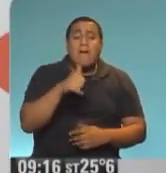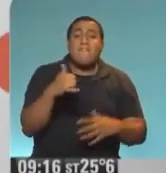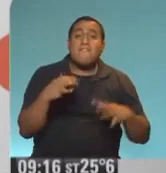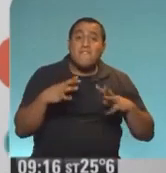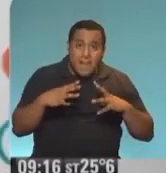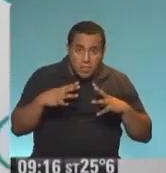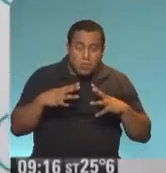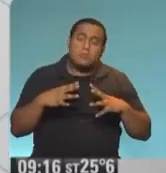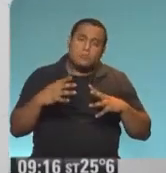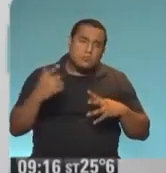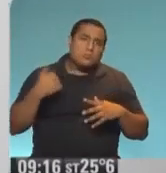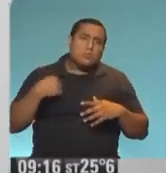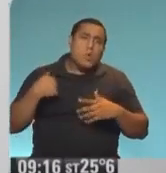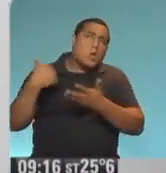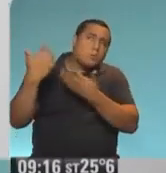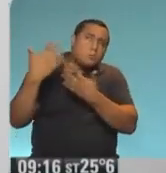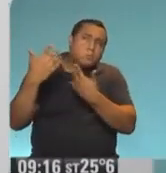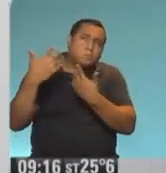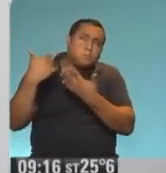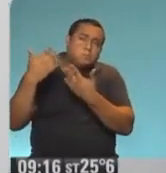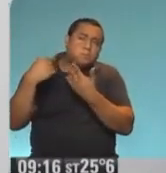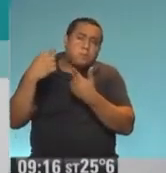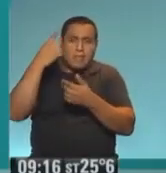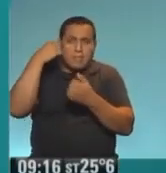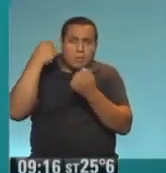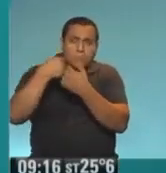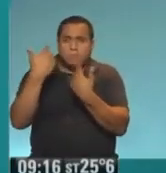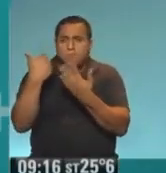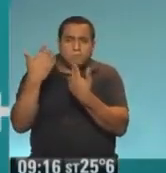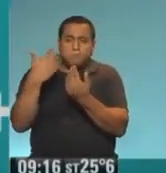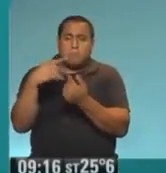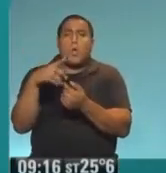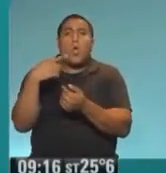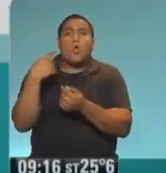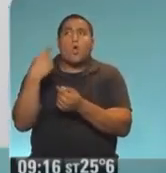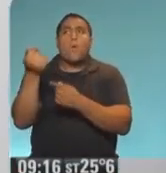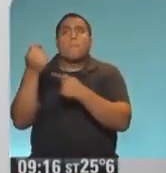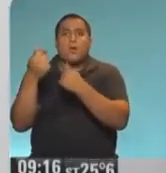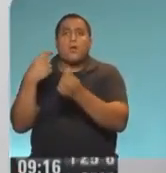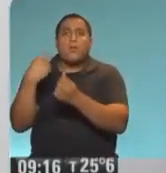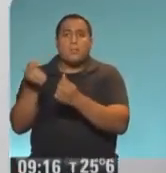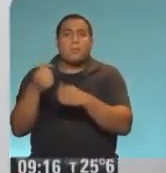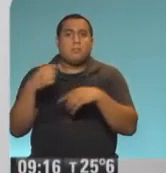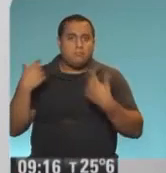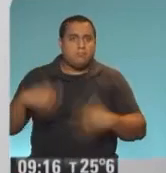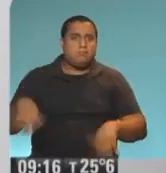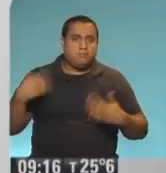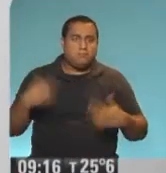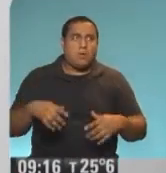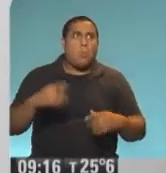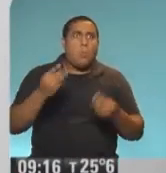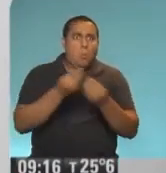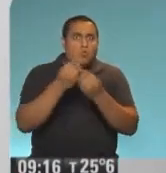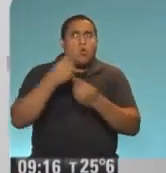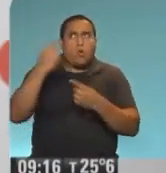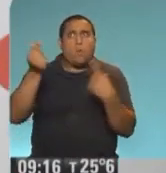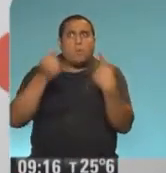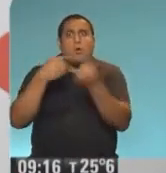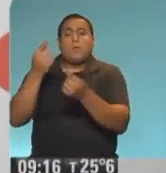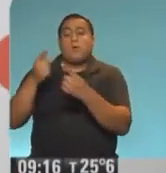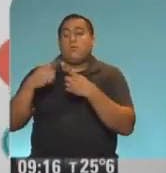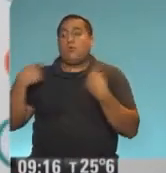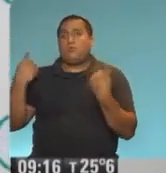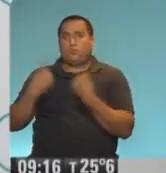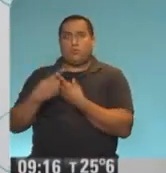tuve tratativas. Todos los días ahí hay una demanda mundial, es una demanda insatisfecha. Nosotros hemos tenido